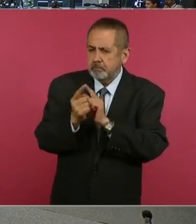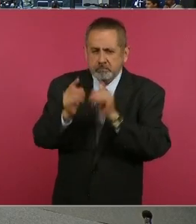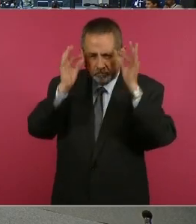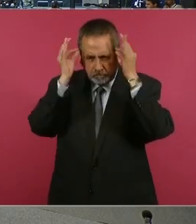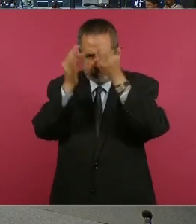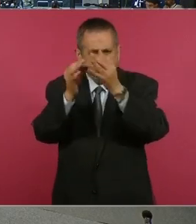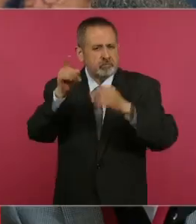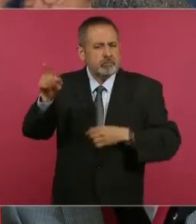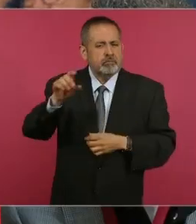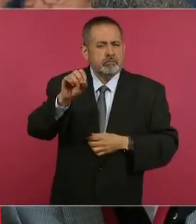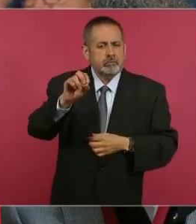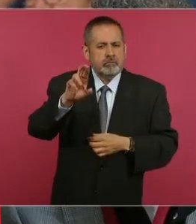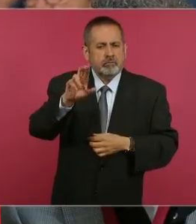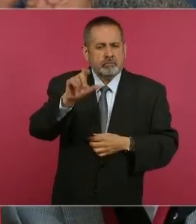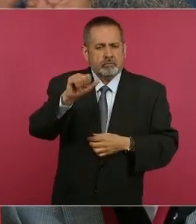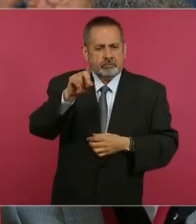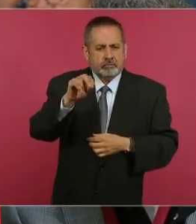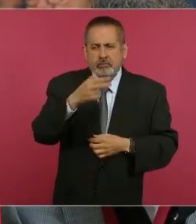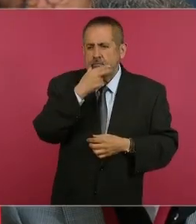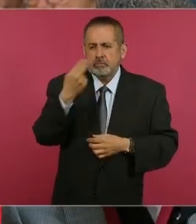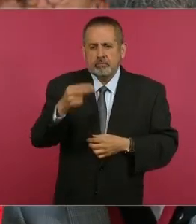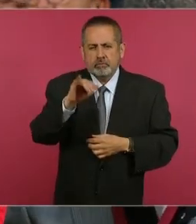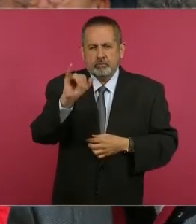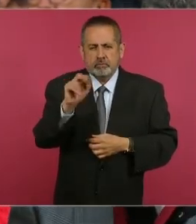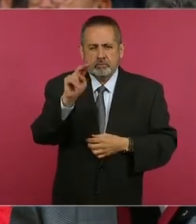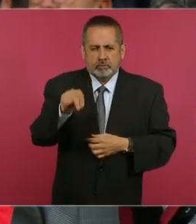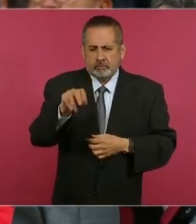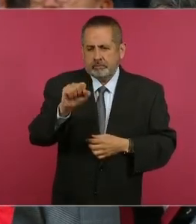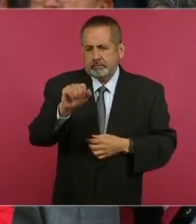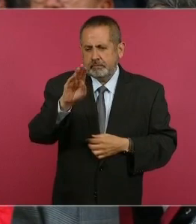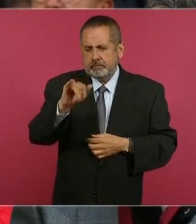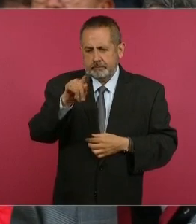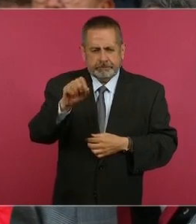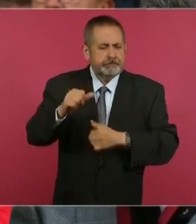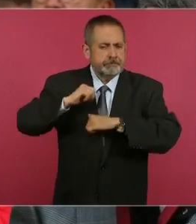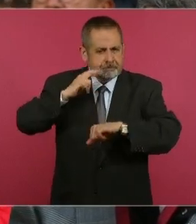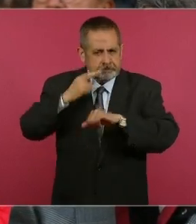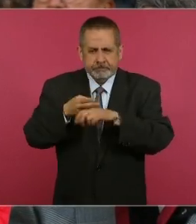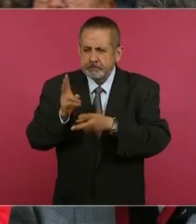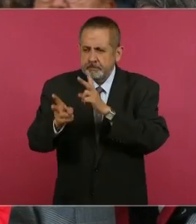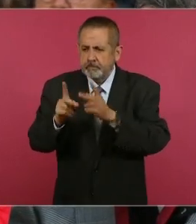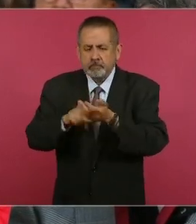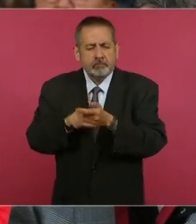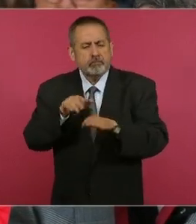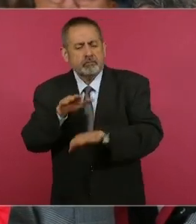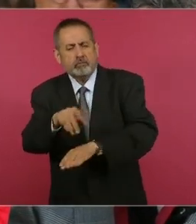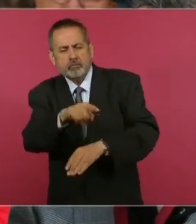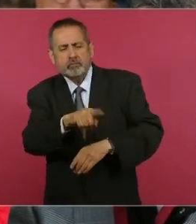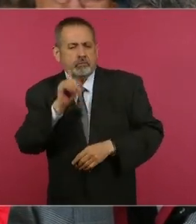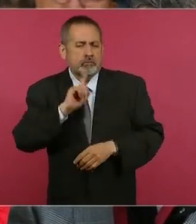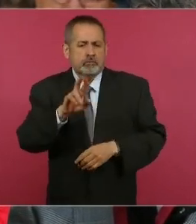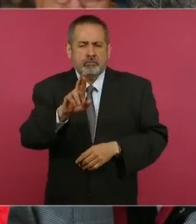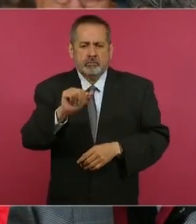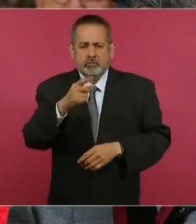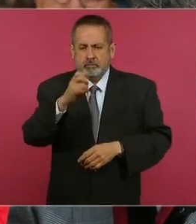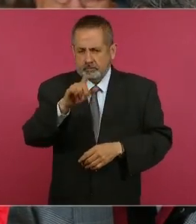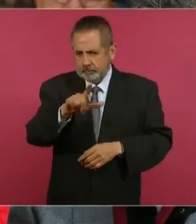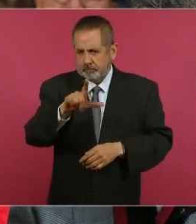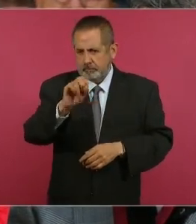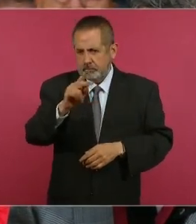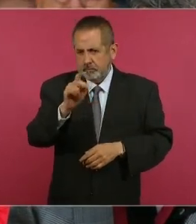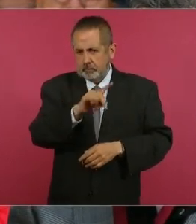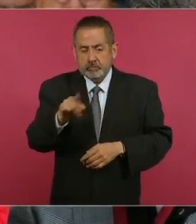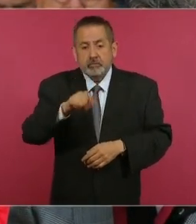de Orlando, a Juan Sabines, y hablamos sobre el tema del caso Raquel López Aguilar. Raquel López Aguilar